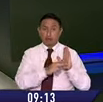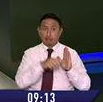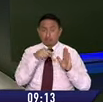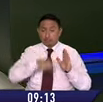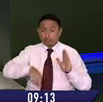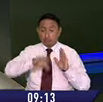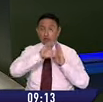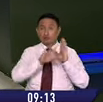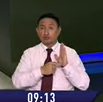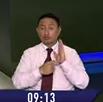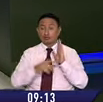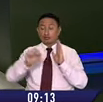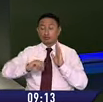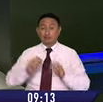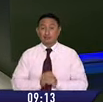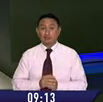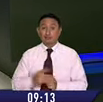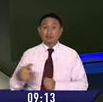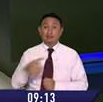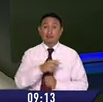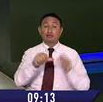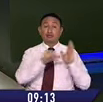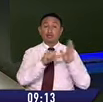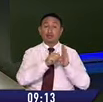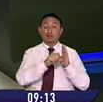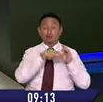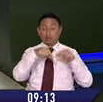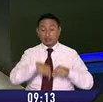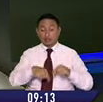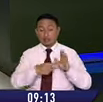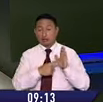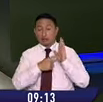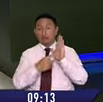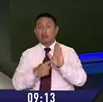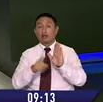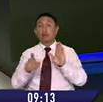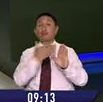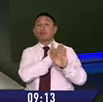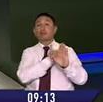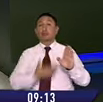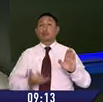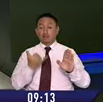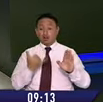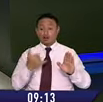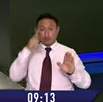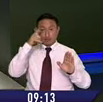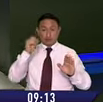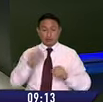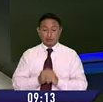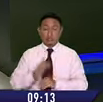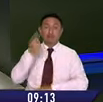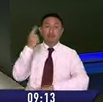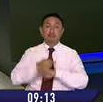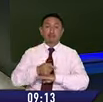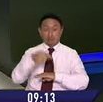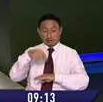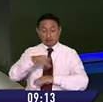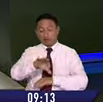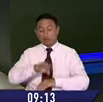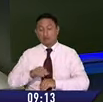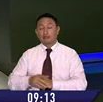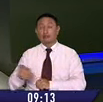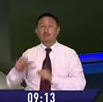herramienta constitucional, y con esta herramienta, en base a lo que dice la Constitución, el presidente actual ha ejecutado la misma